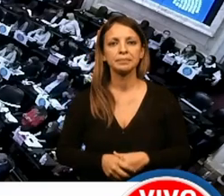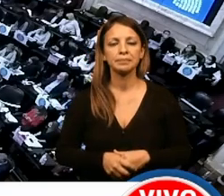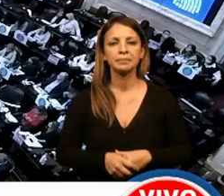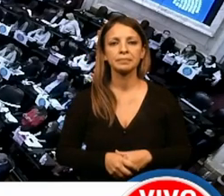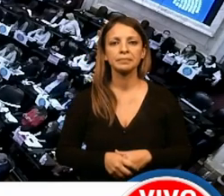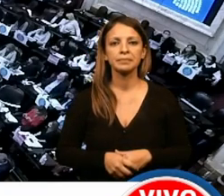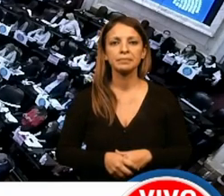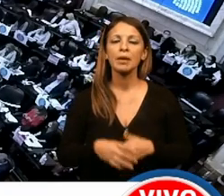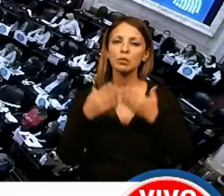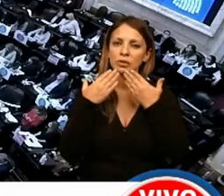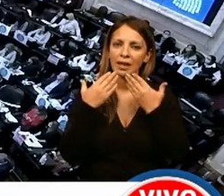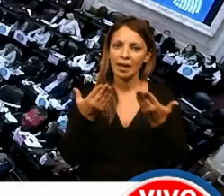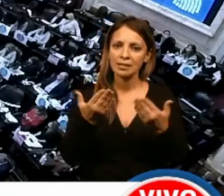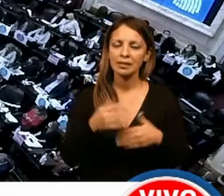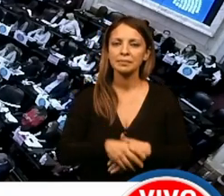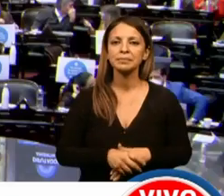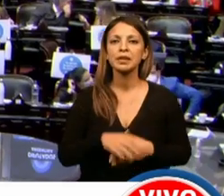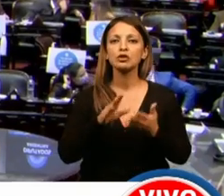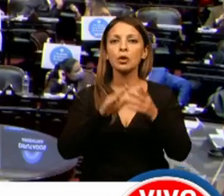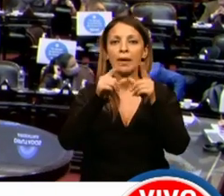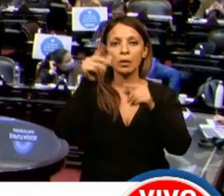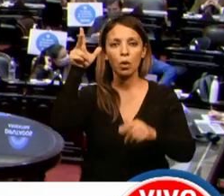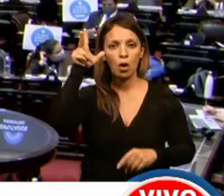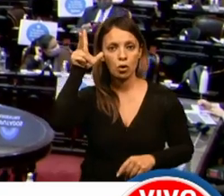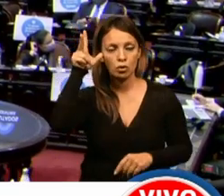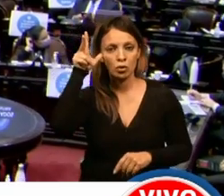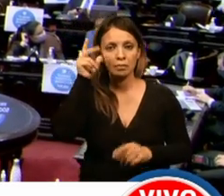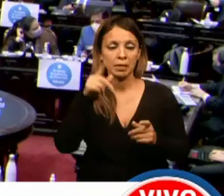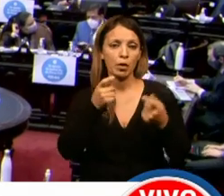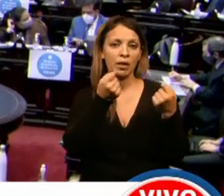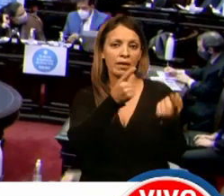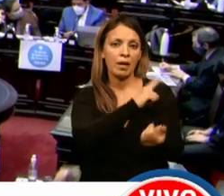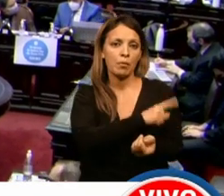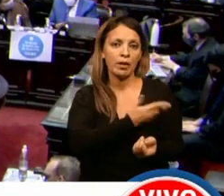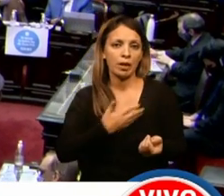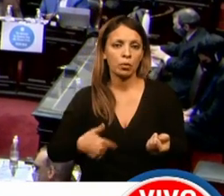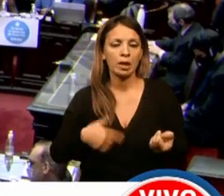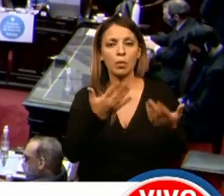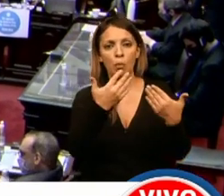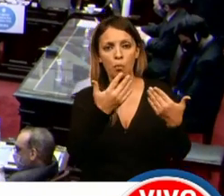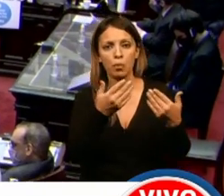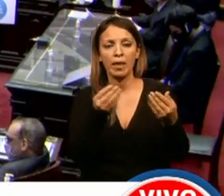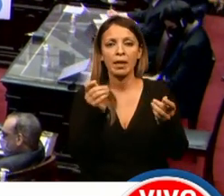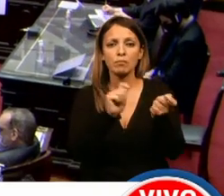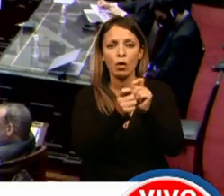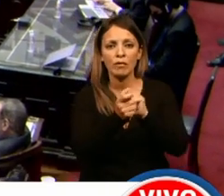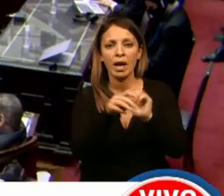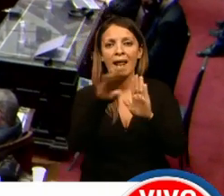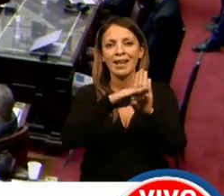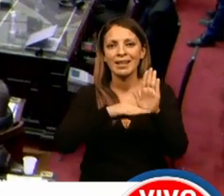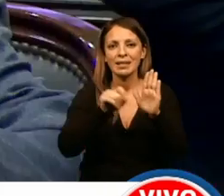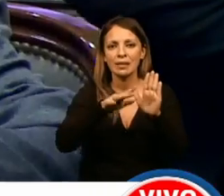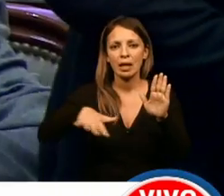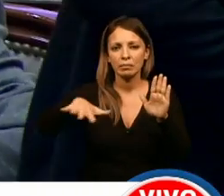gracias presidente respecto al artículo 8 que faculta al ejecutivo a ampliar o modificar los territorios mencionados aún con la modificación